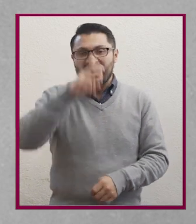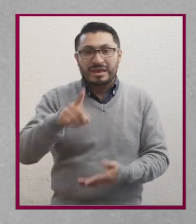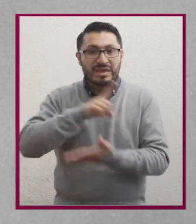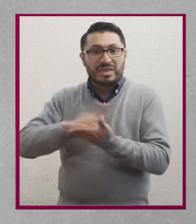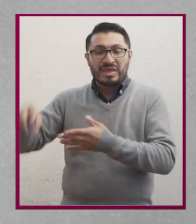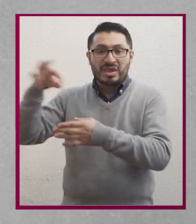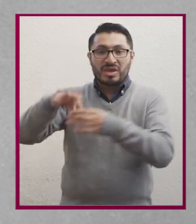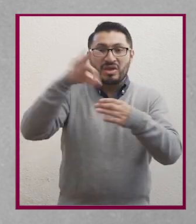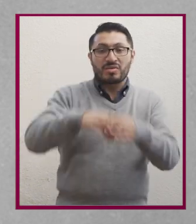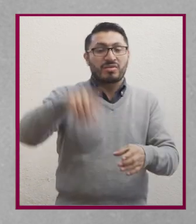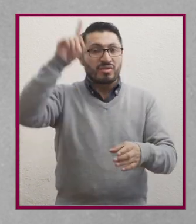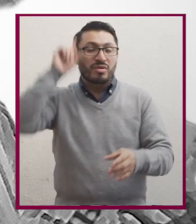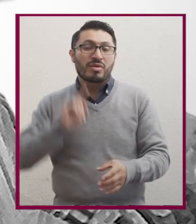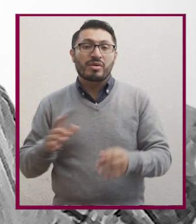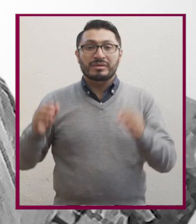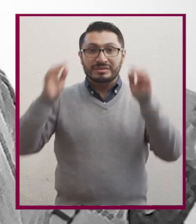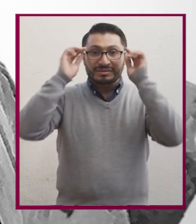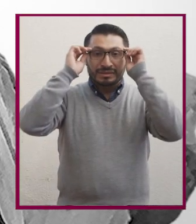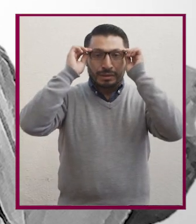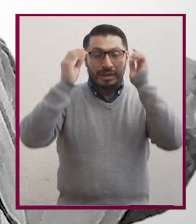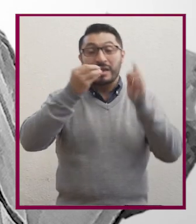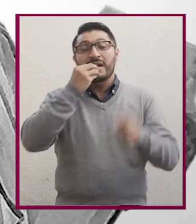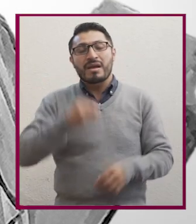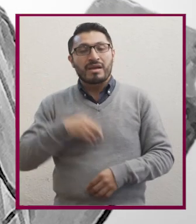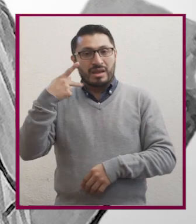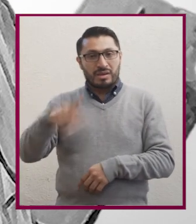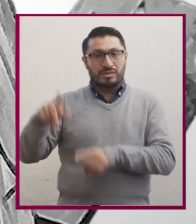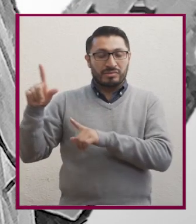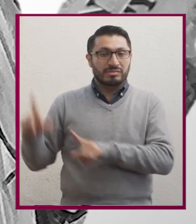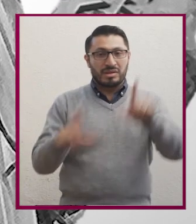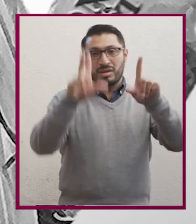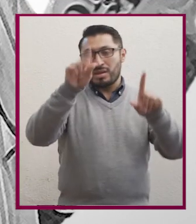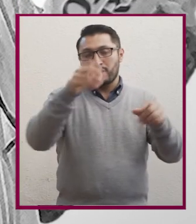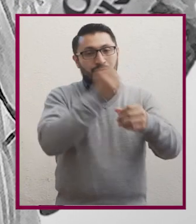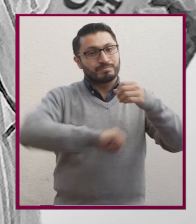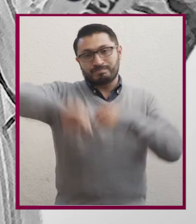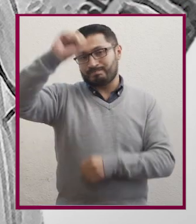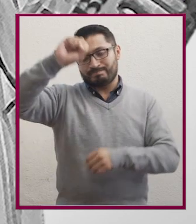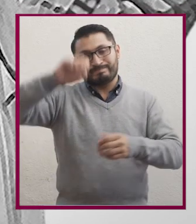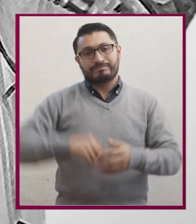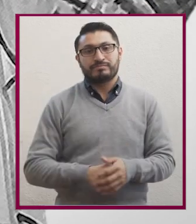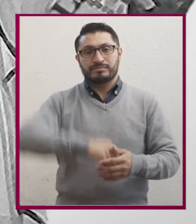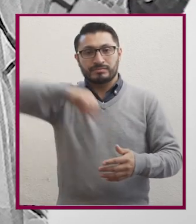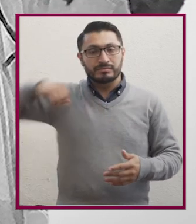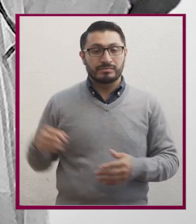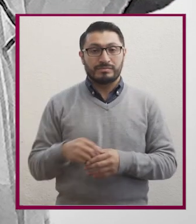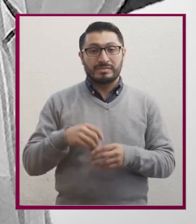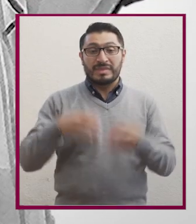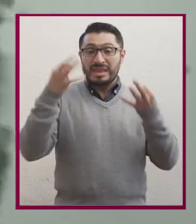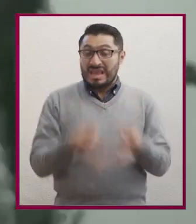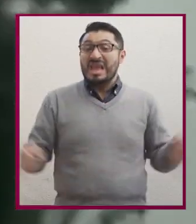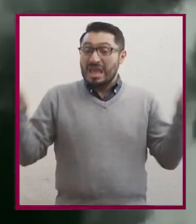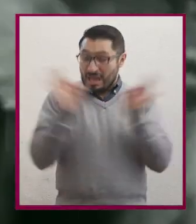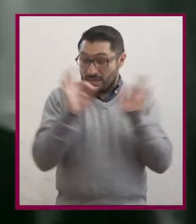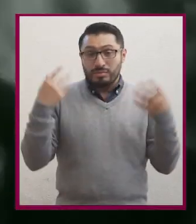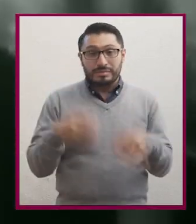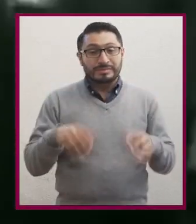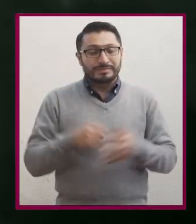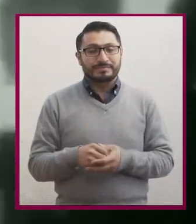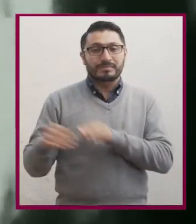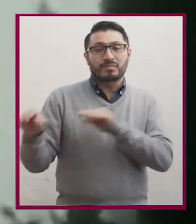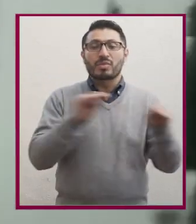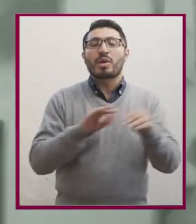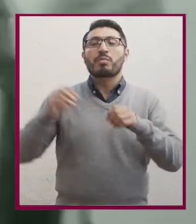al voto para las mujeres y, aunque su obra no cosechó el éxito del de Olympe de Gaugue, fue importante. A los